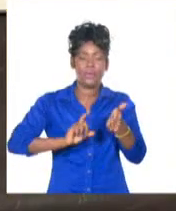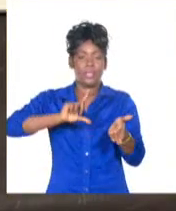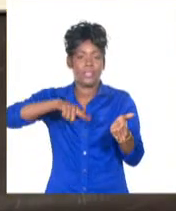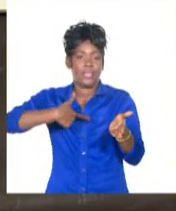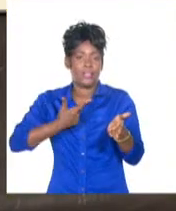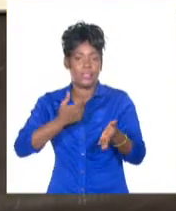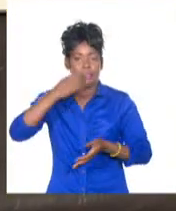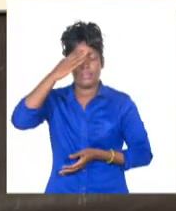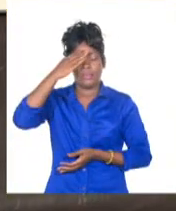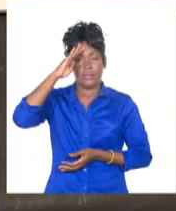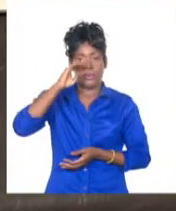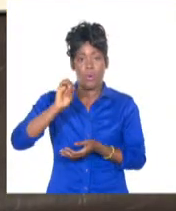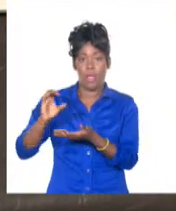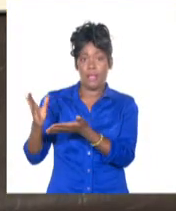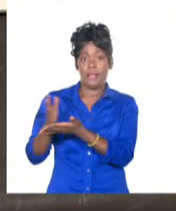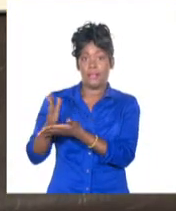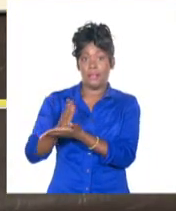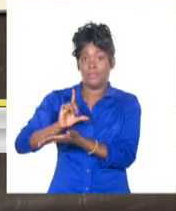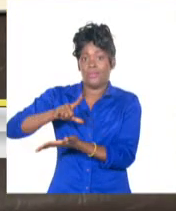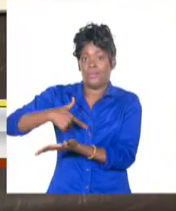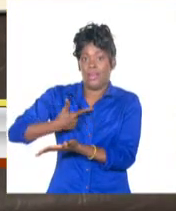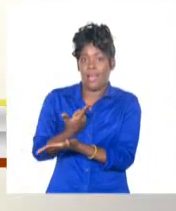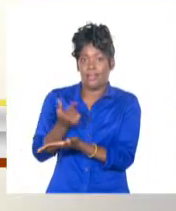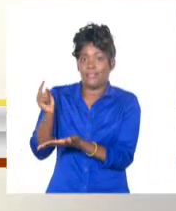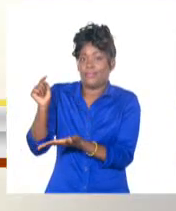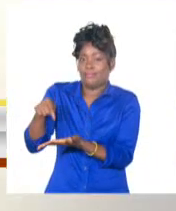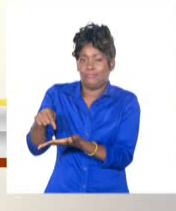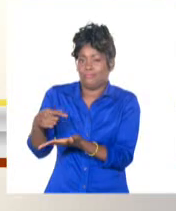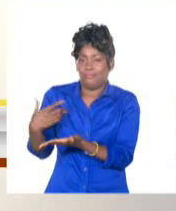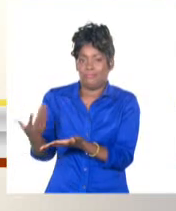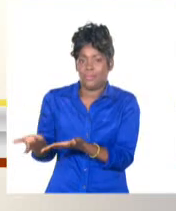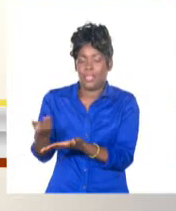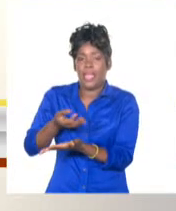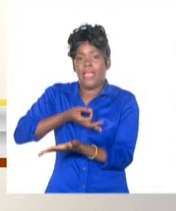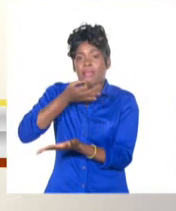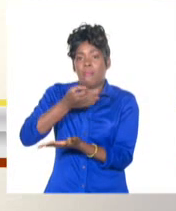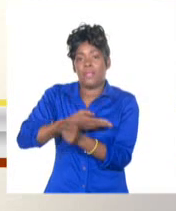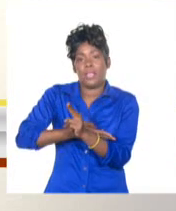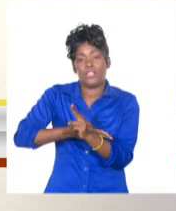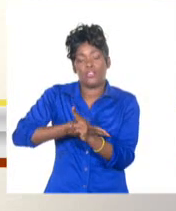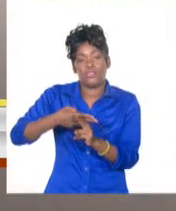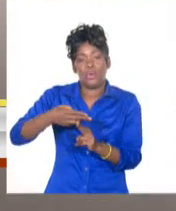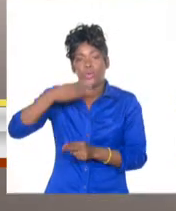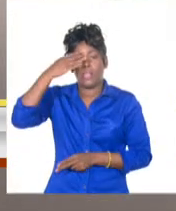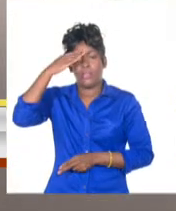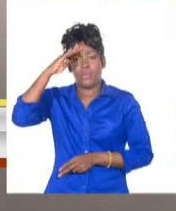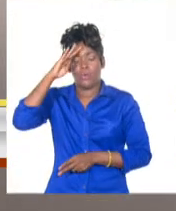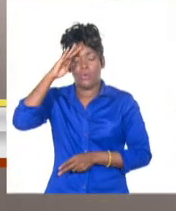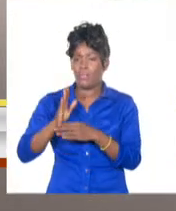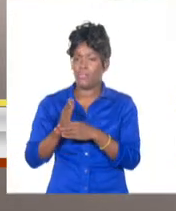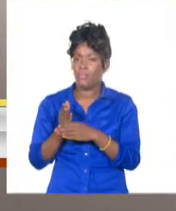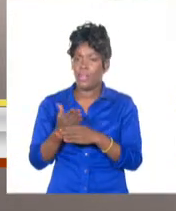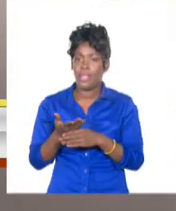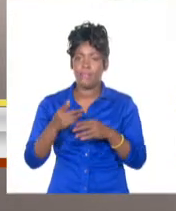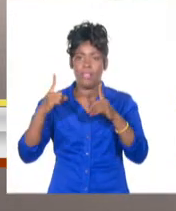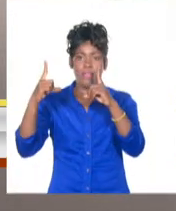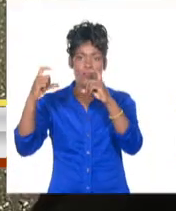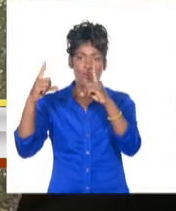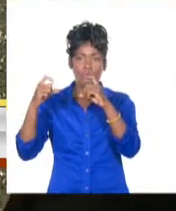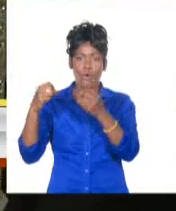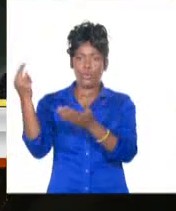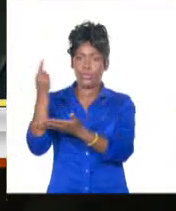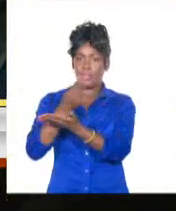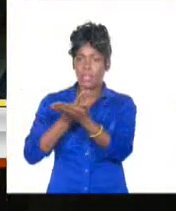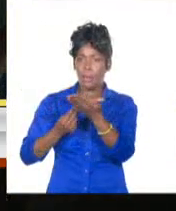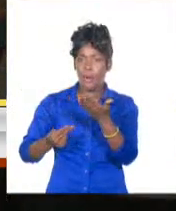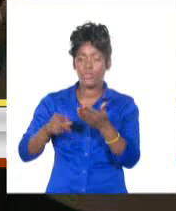libro Arte como una forma de contar la Cuba contemporánea desde la experimentación, el grabado y diferentes lenguajes protagoniza la muestra Colectivo de Autores